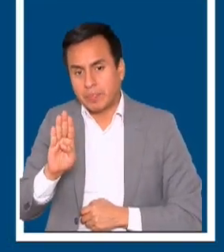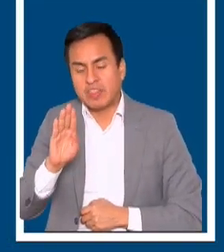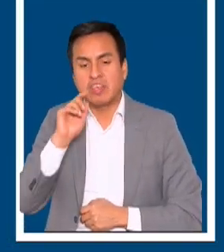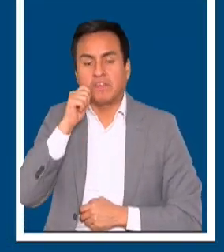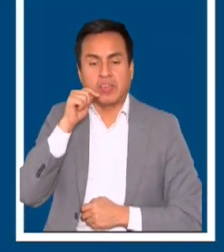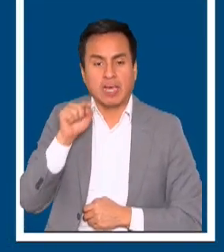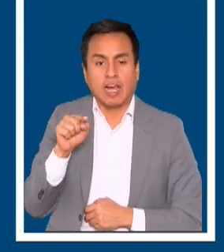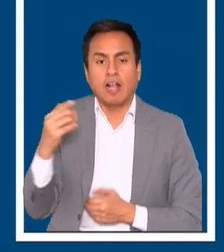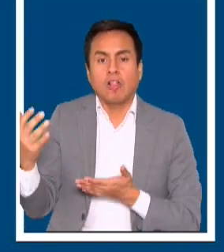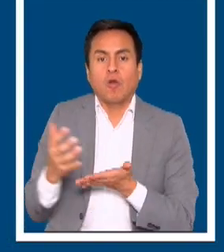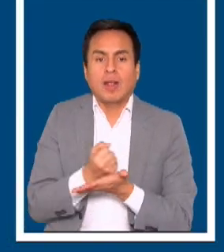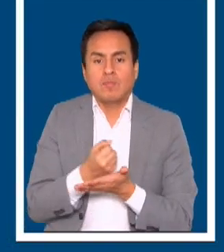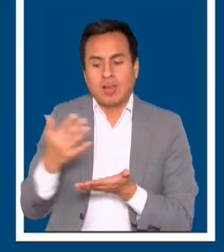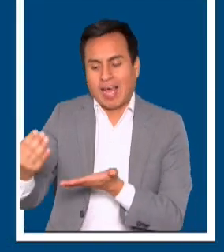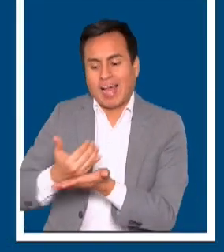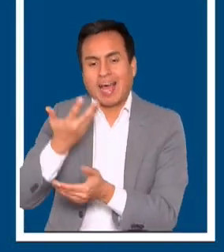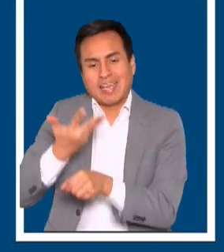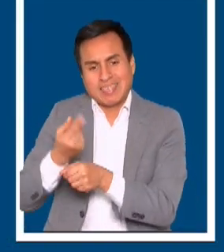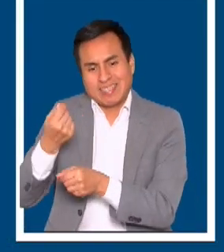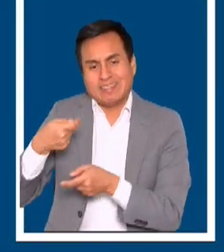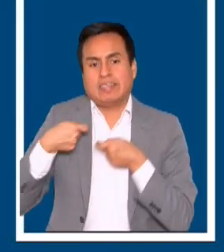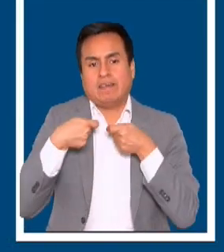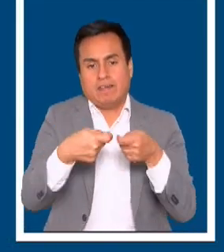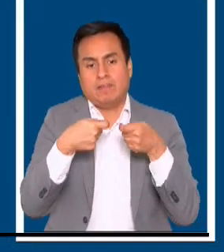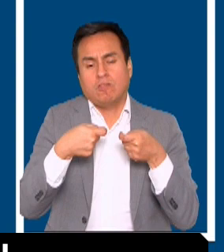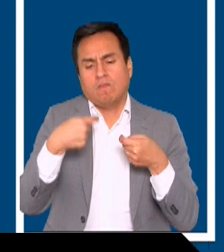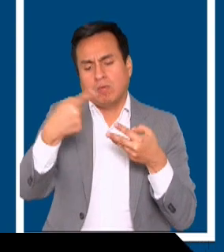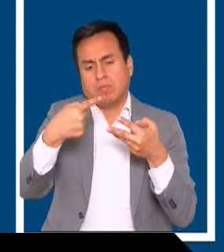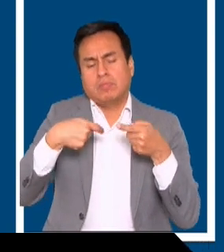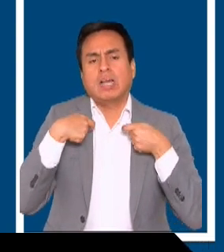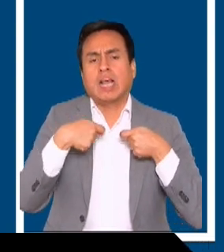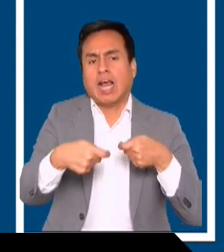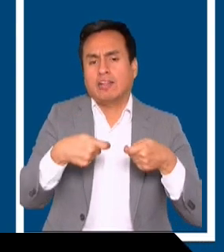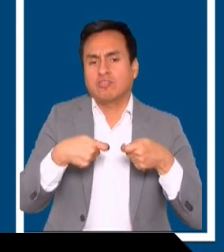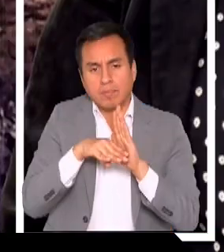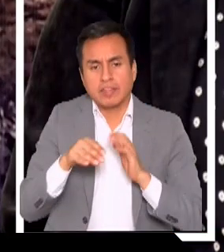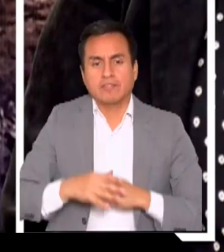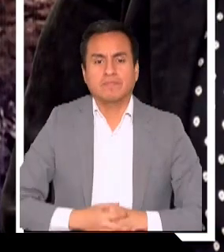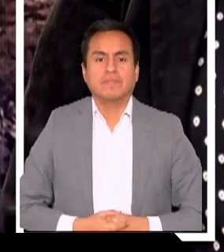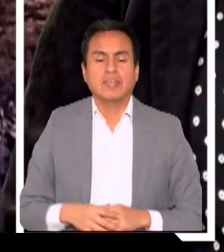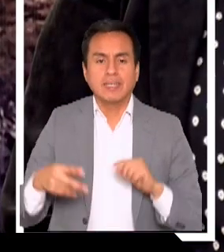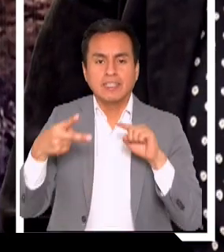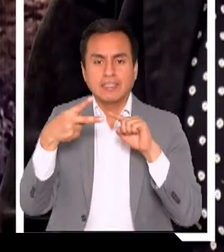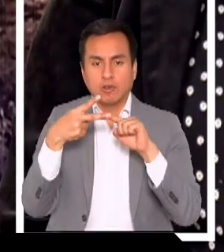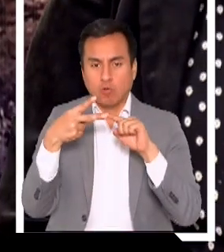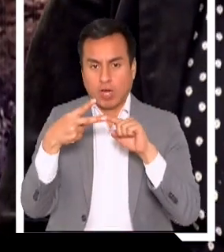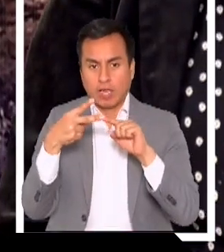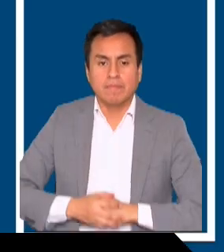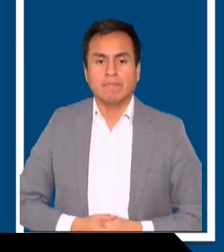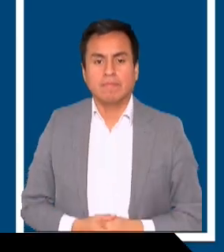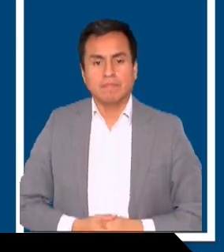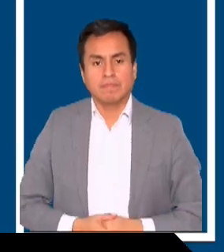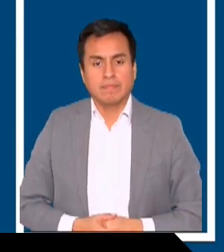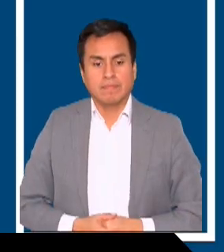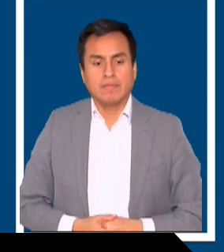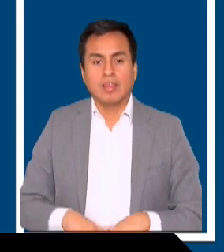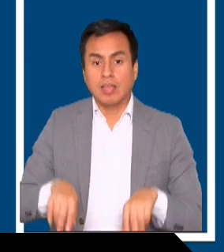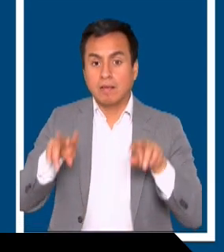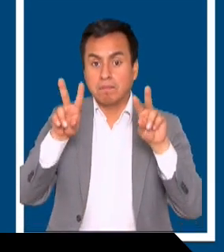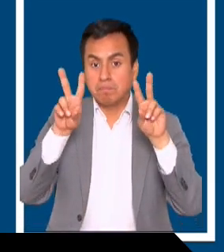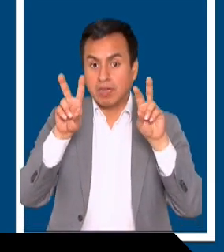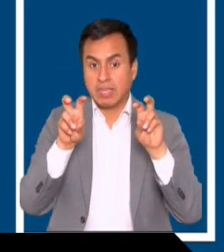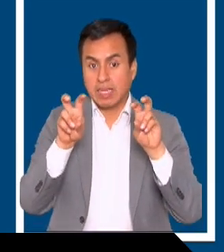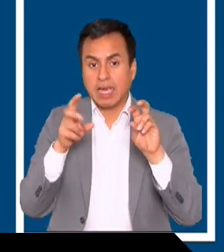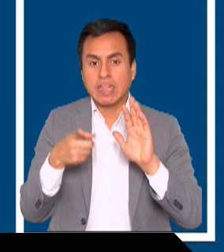cual cierto lograríamos el financiamiento para estos gastos nuevamente en régimen para obtener los recursos necesarios se propone